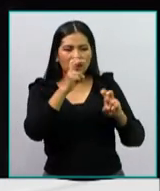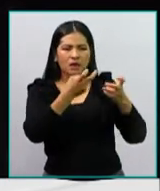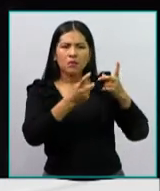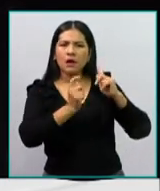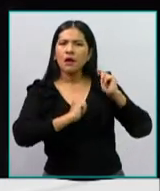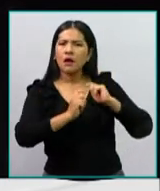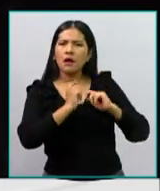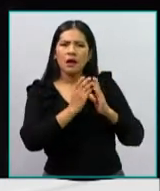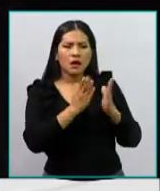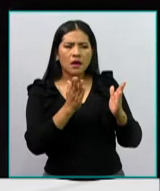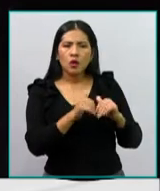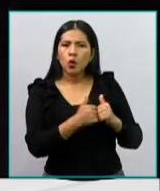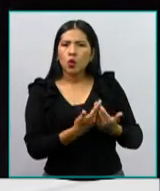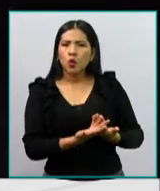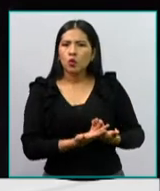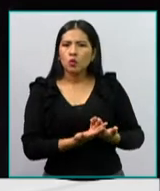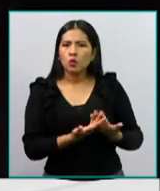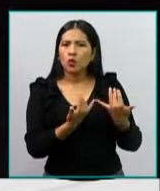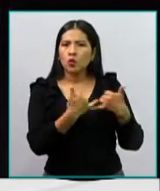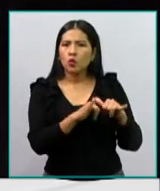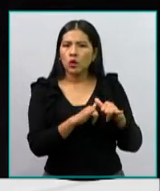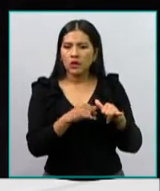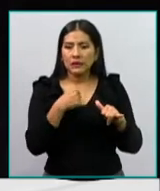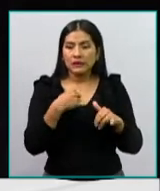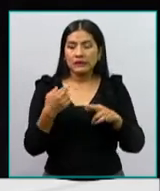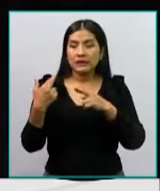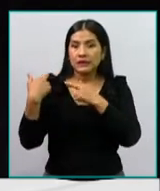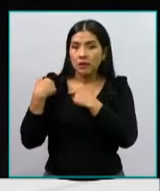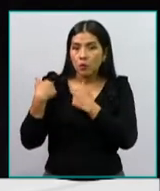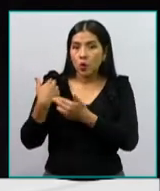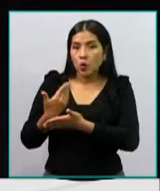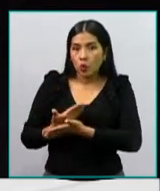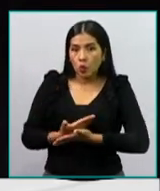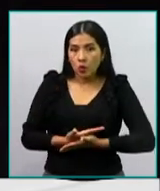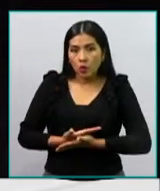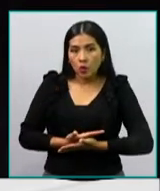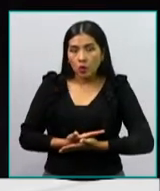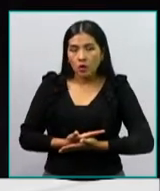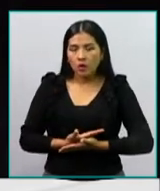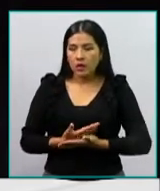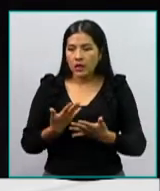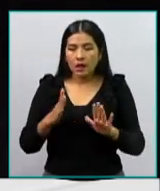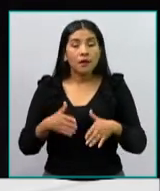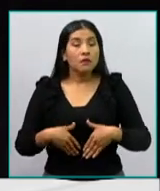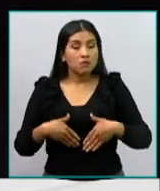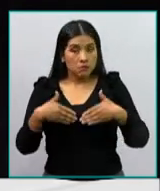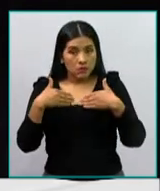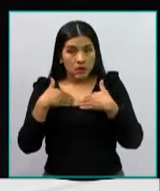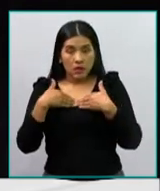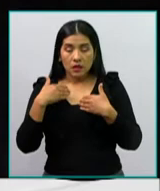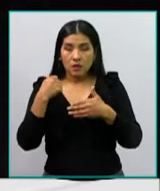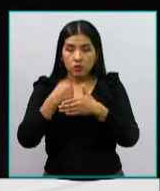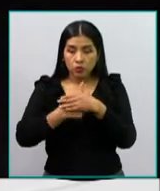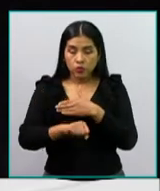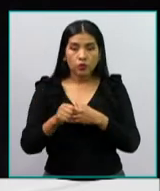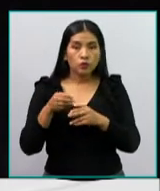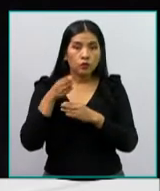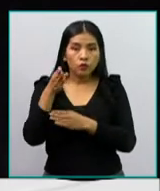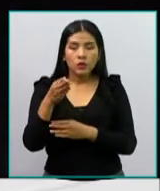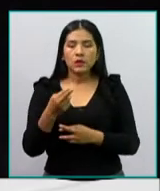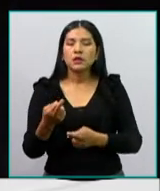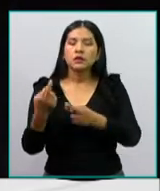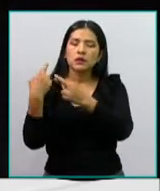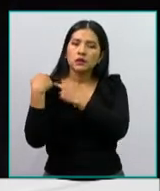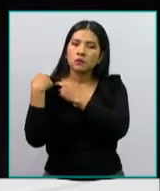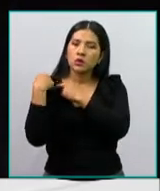sea, estar a cargo de una guaguita, traer una vida ya implica muchas